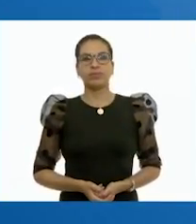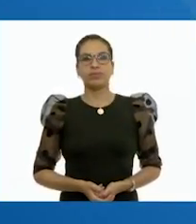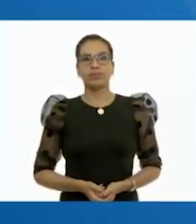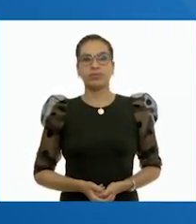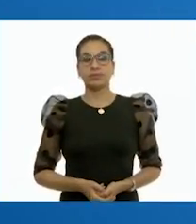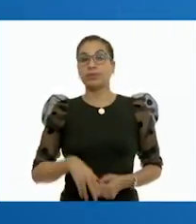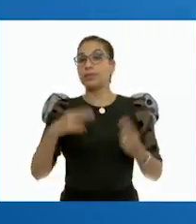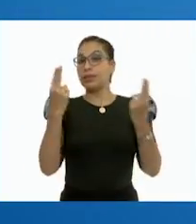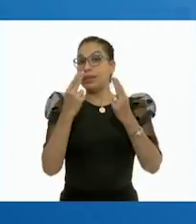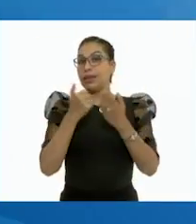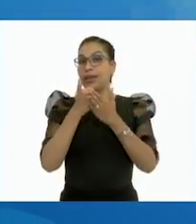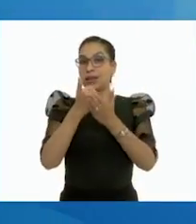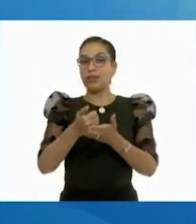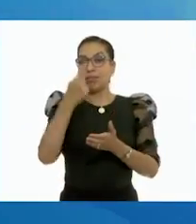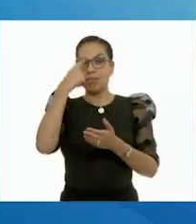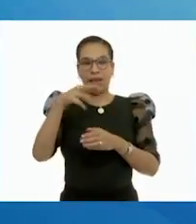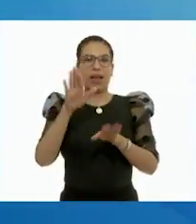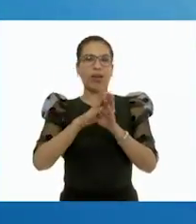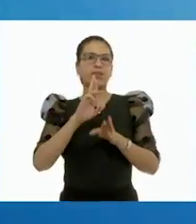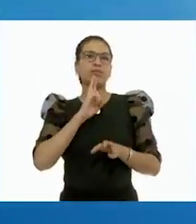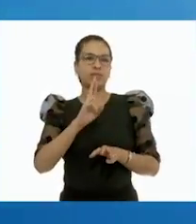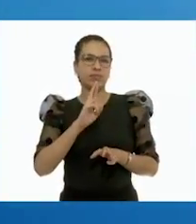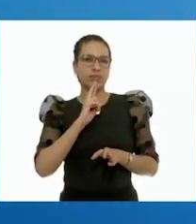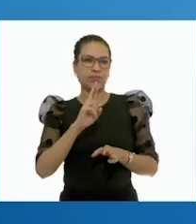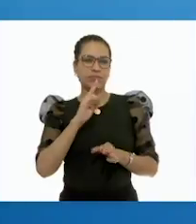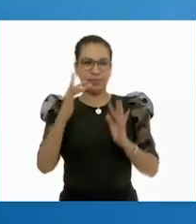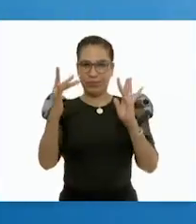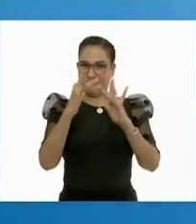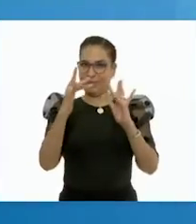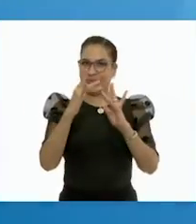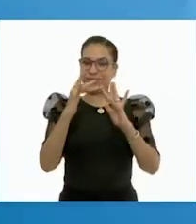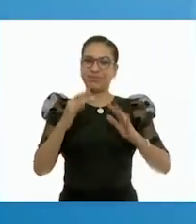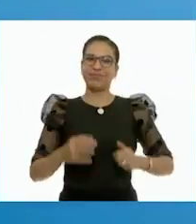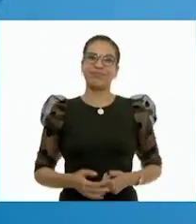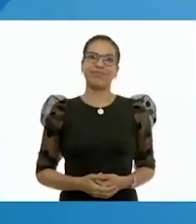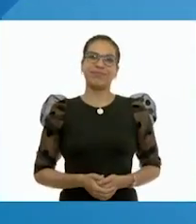Si necesitas ayuda para resolver las preguntas, contáctanos.